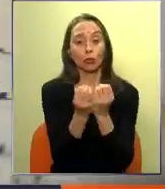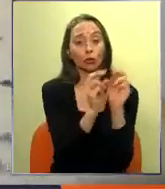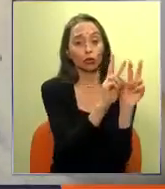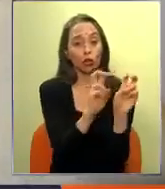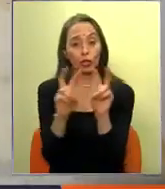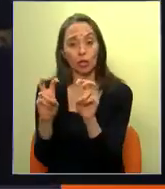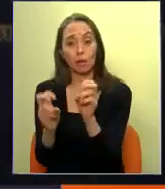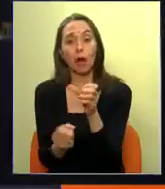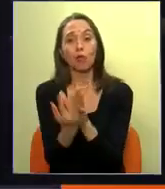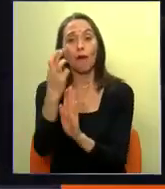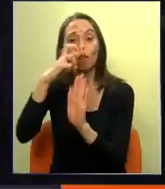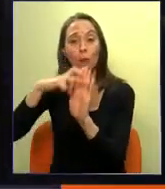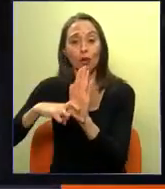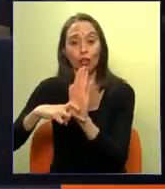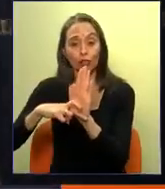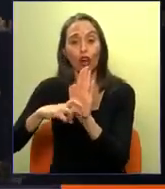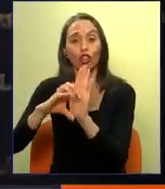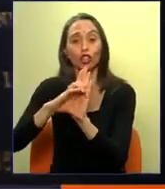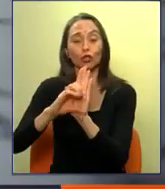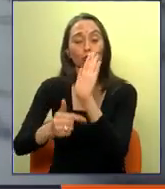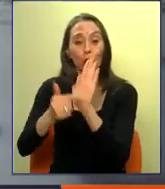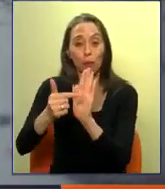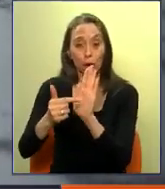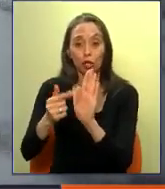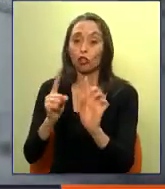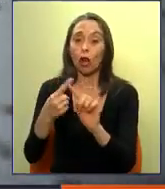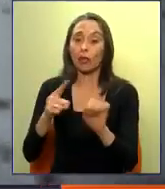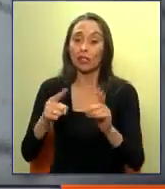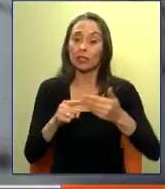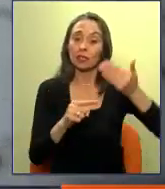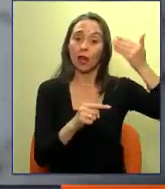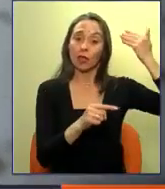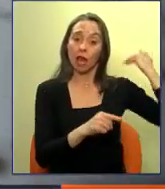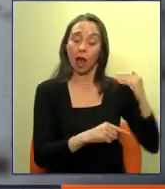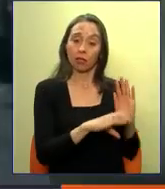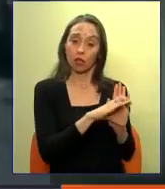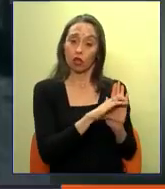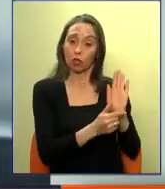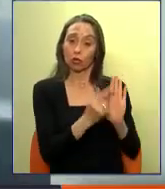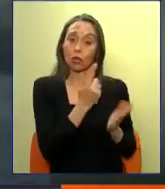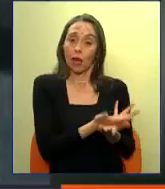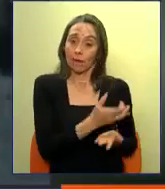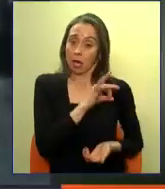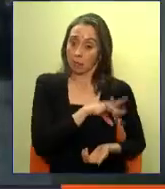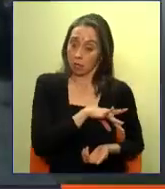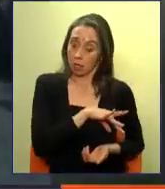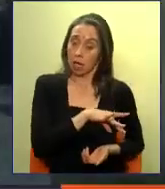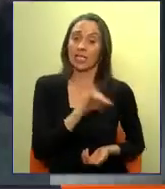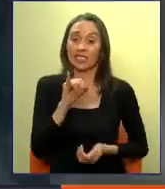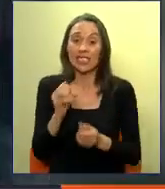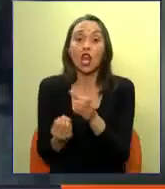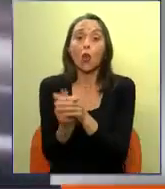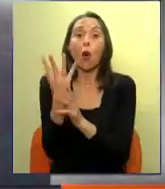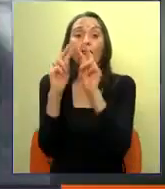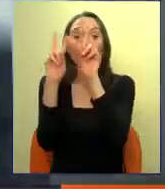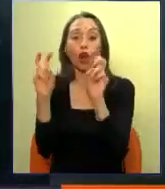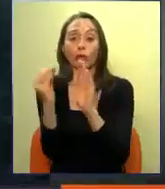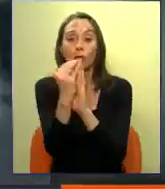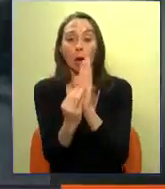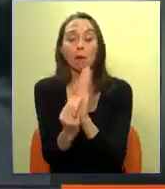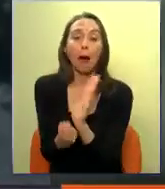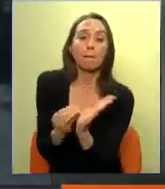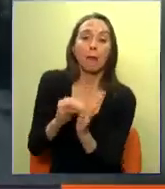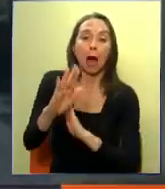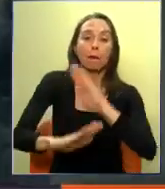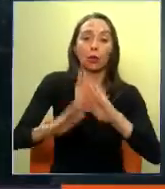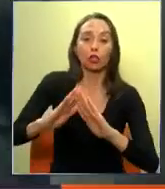nuevo proyecto no difería sustancialmente de las anteriores constituciones. Donde sí se innovaba era en una mayor protección a